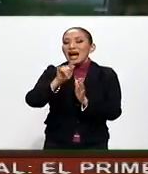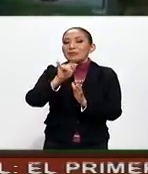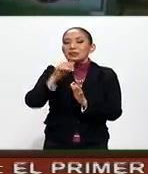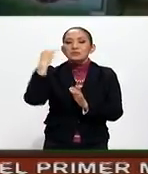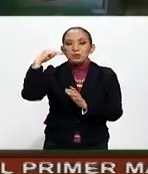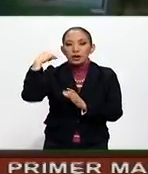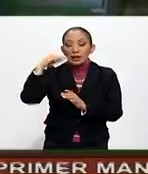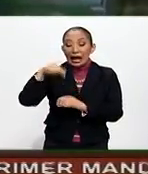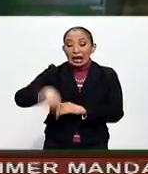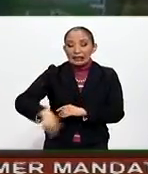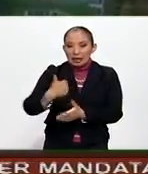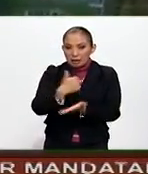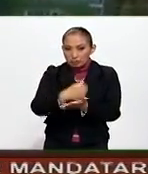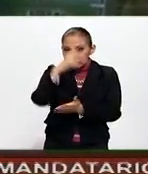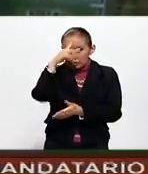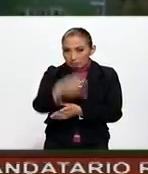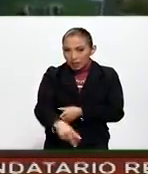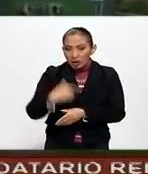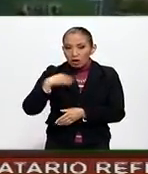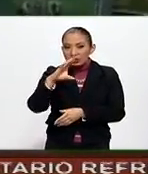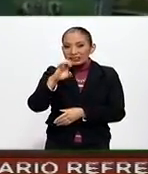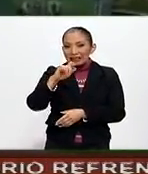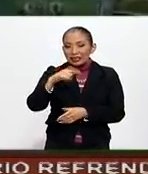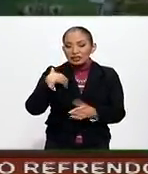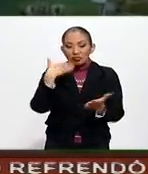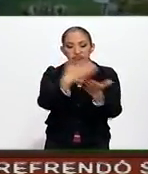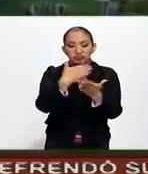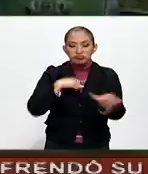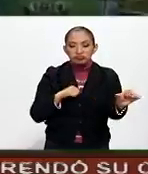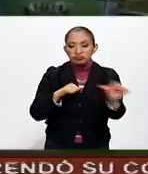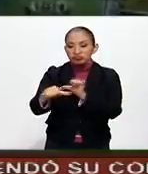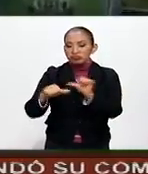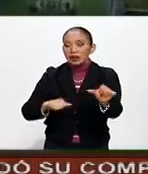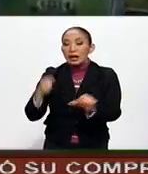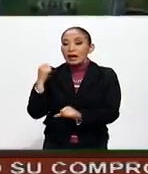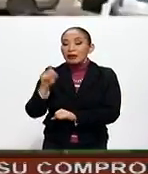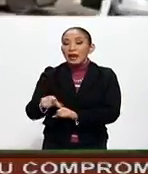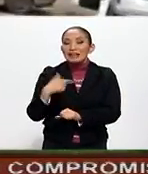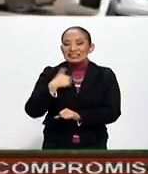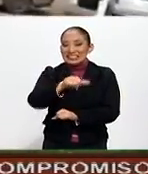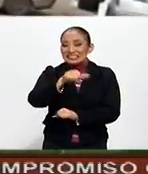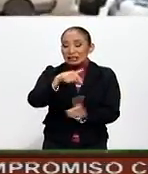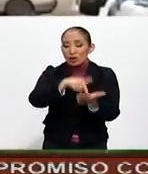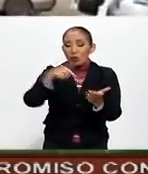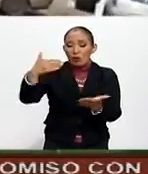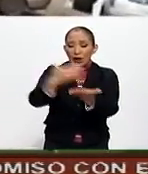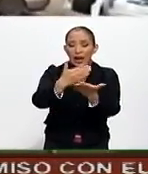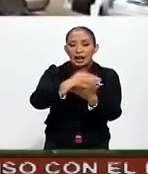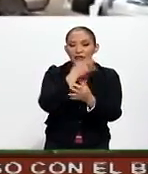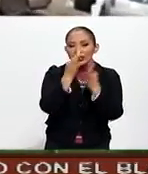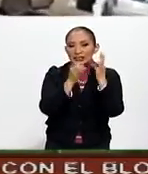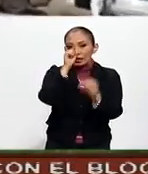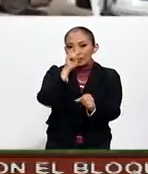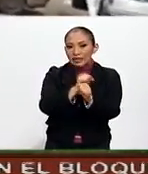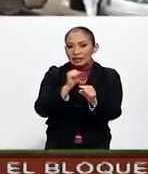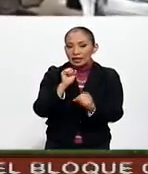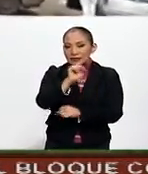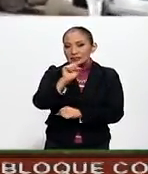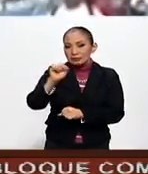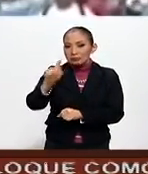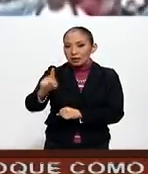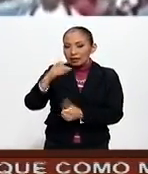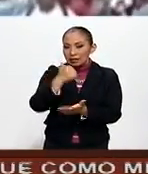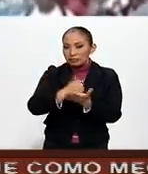Morelia. Aquí en la Ciudad de México, la CENTE realizó bloqueos simultáneos en 16 vialidades. Esto lo informó la Secretaría de Seguridad